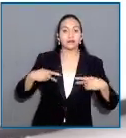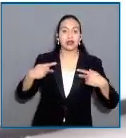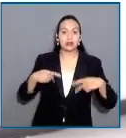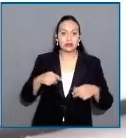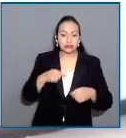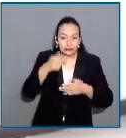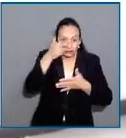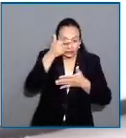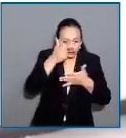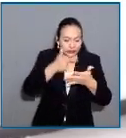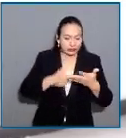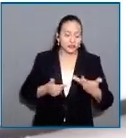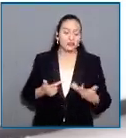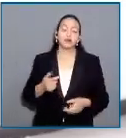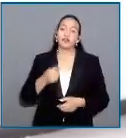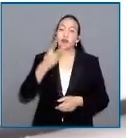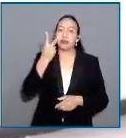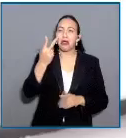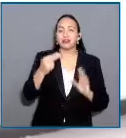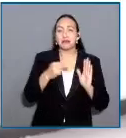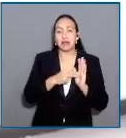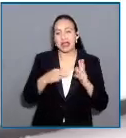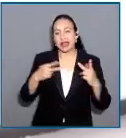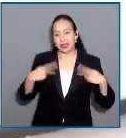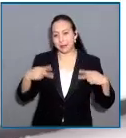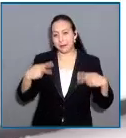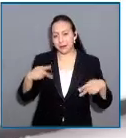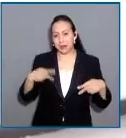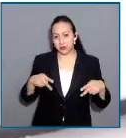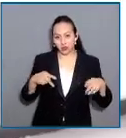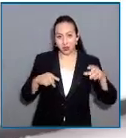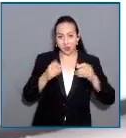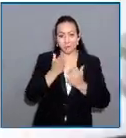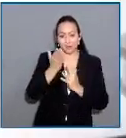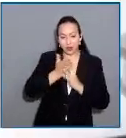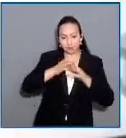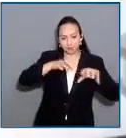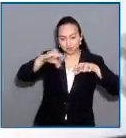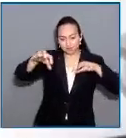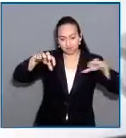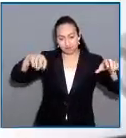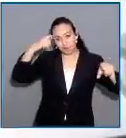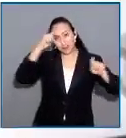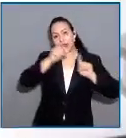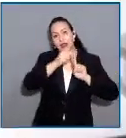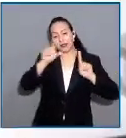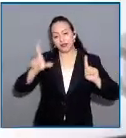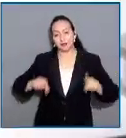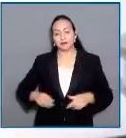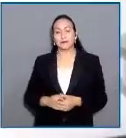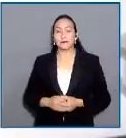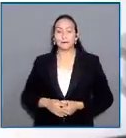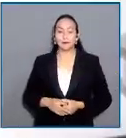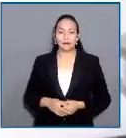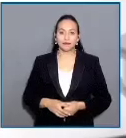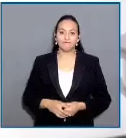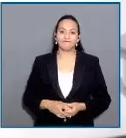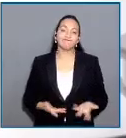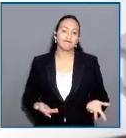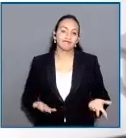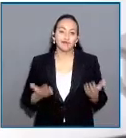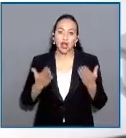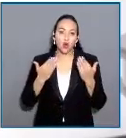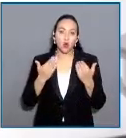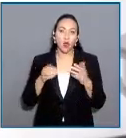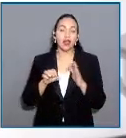aproximadamente 2,000, que estarán distribuidas en los 22 distritos. Cuidamos mucho, por ejemplo, que no exista una afiliación partidista, que